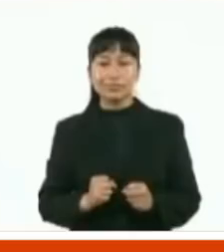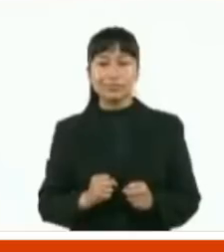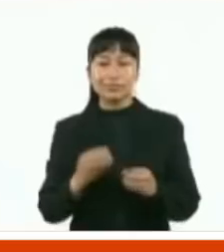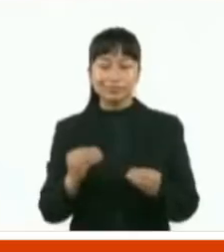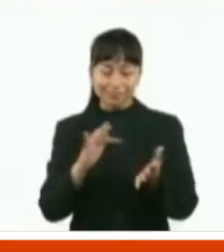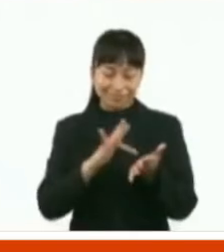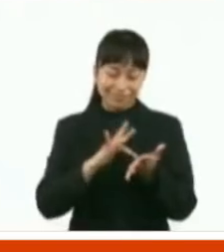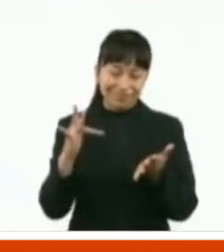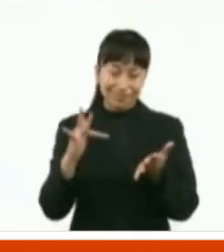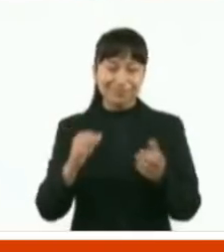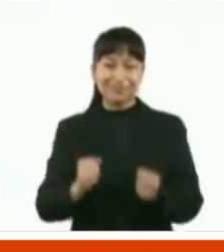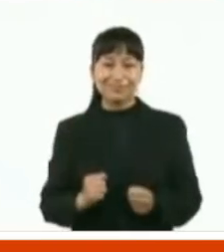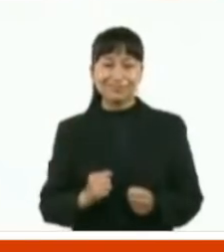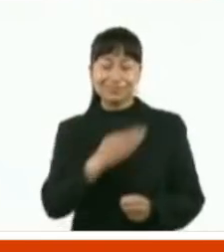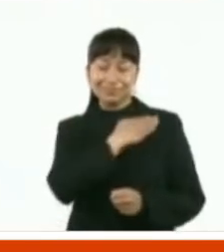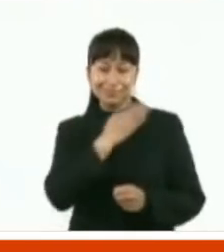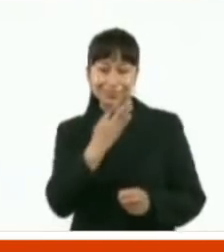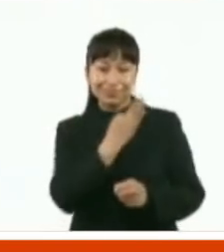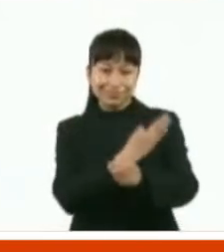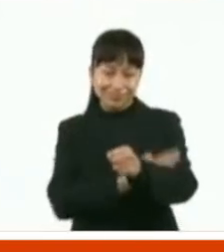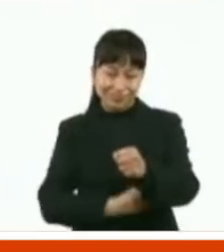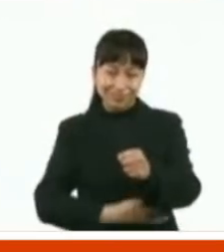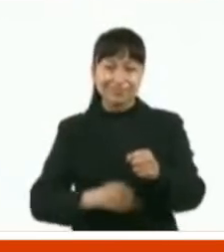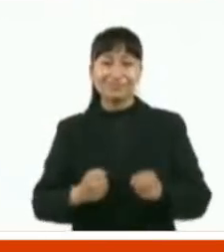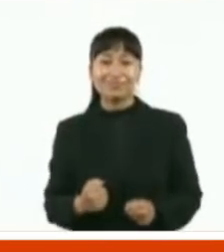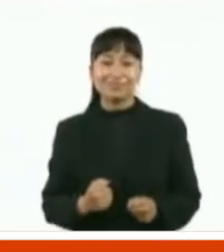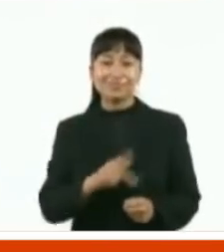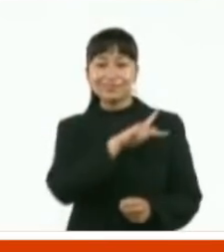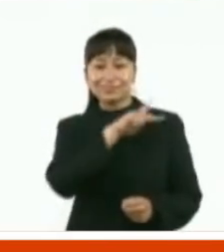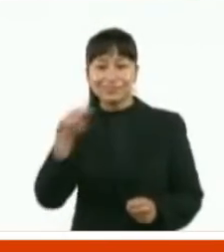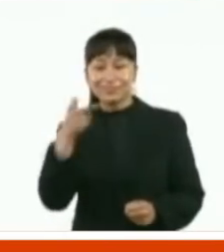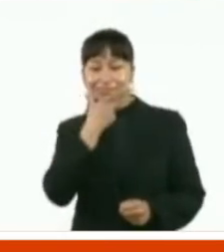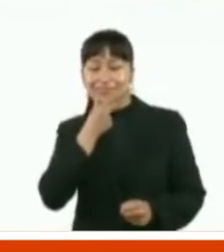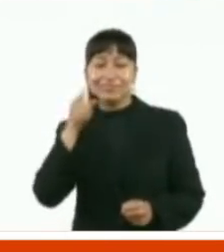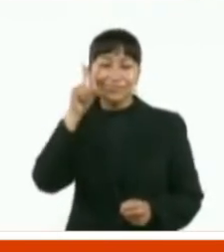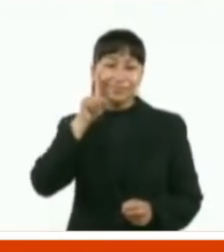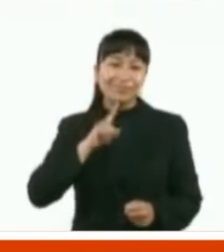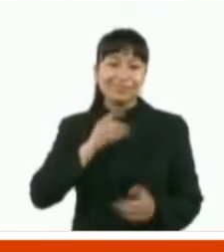Muchas gracias. Muy buenas tardes a todas y todos.